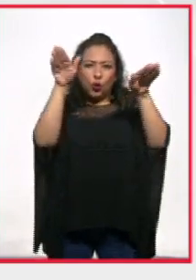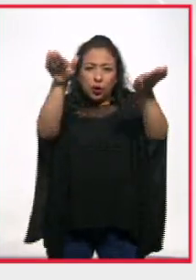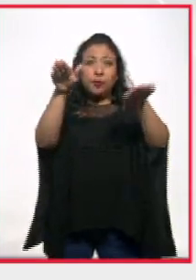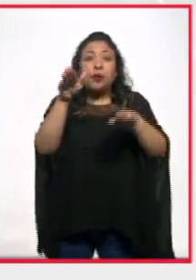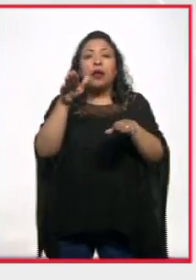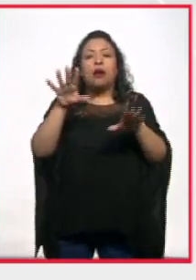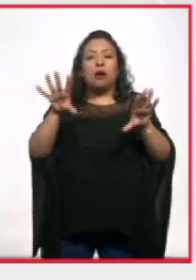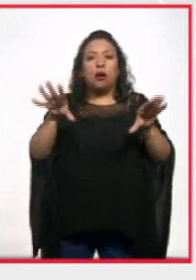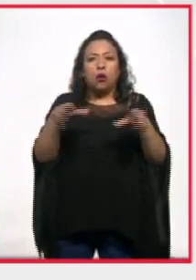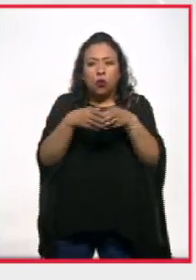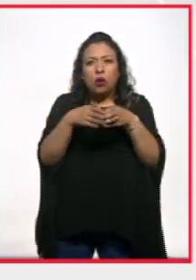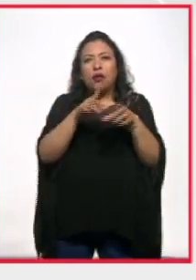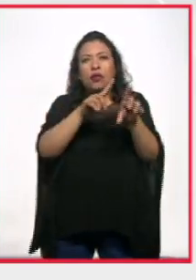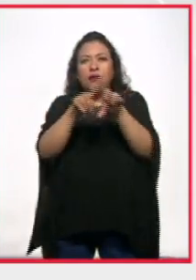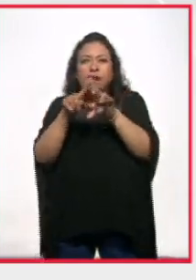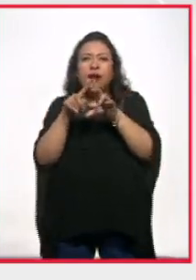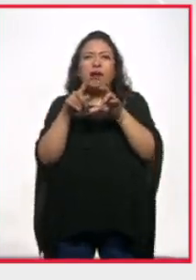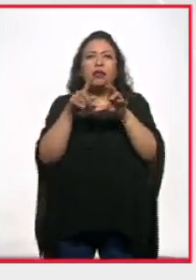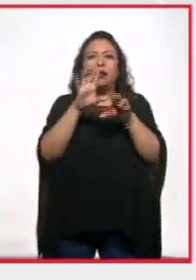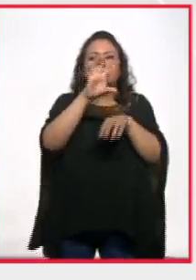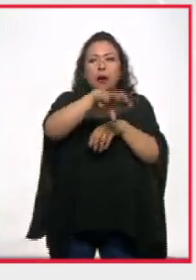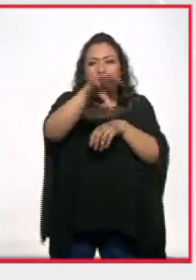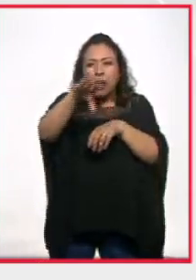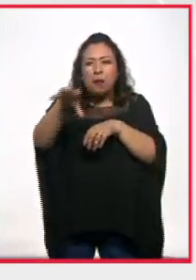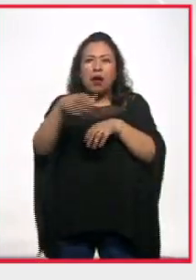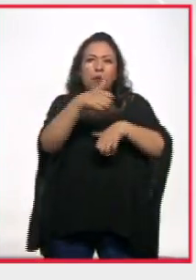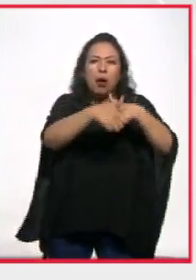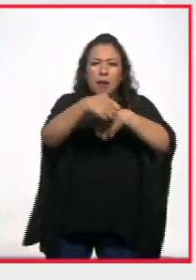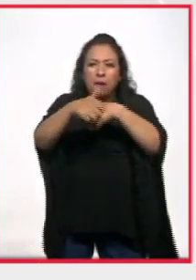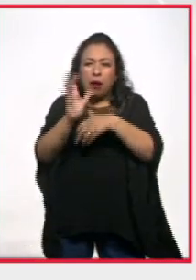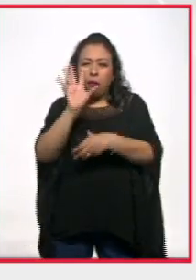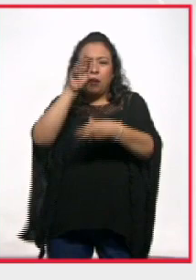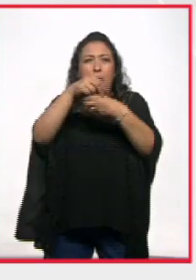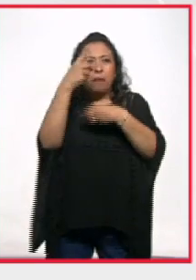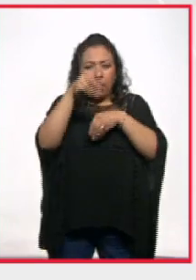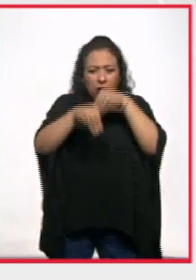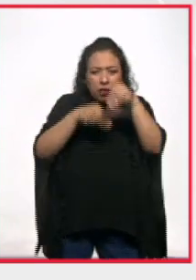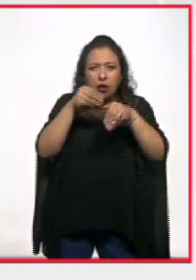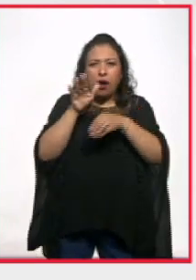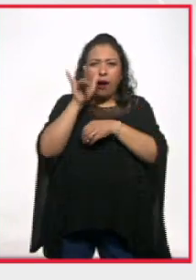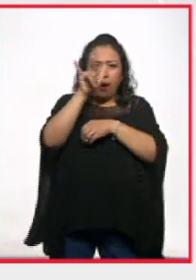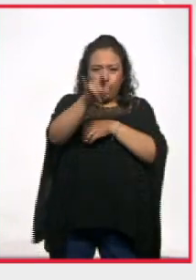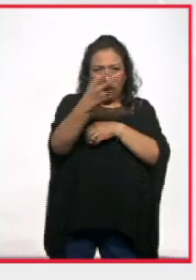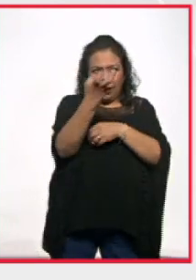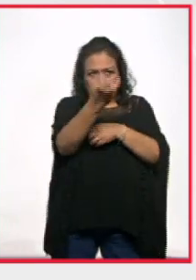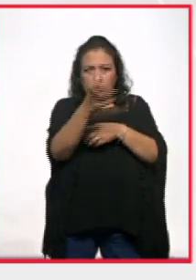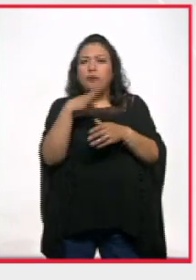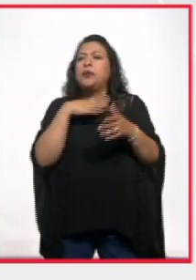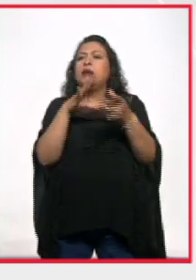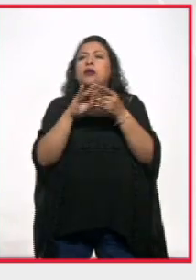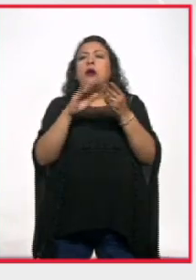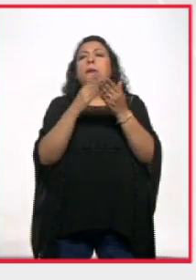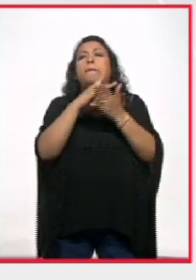suman las diferentes disciplinas para crear un avión de este tipo. Háblenos de este proyecto social que tienen, este